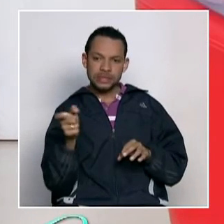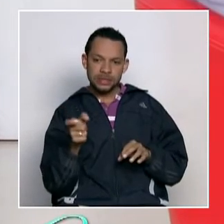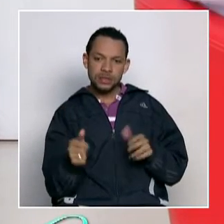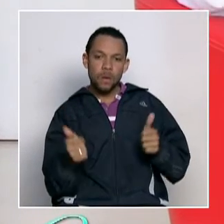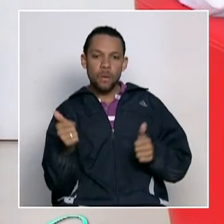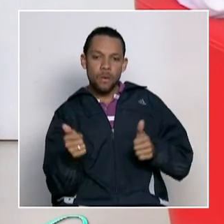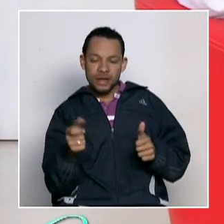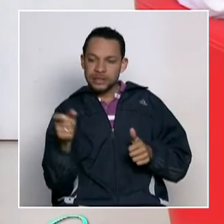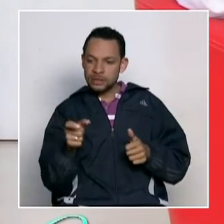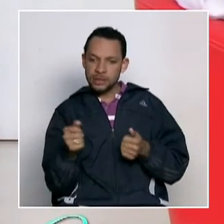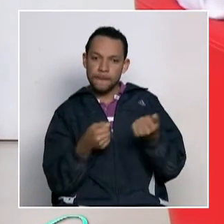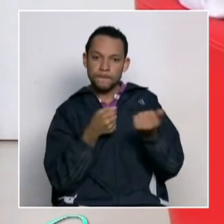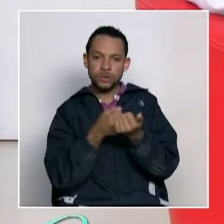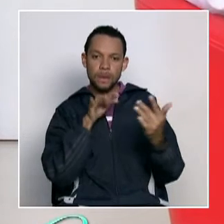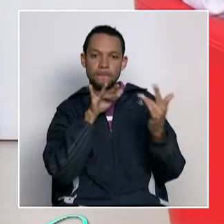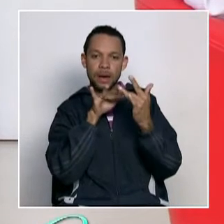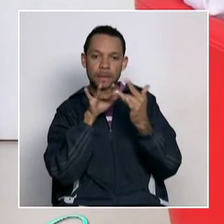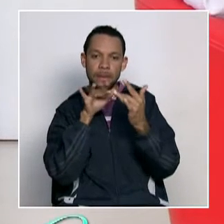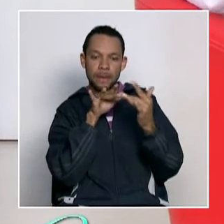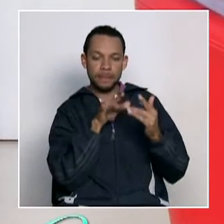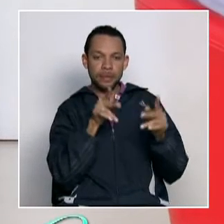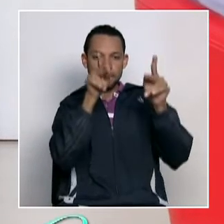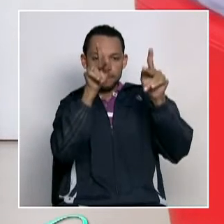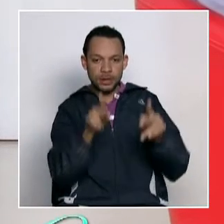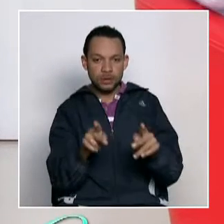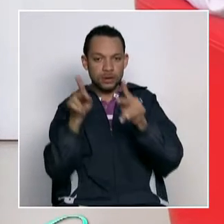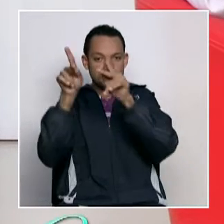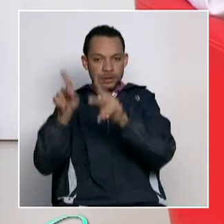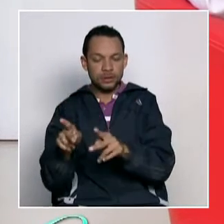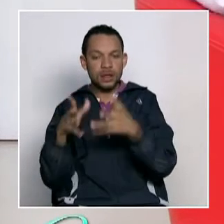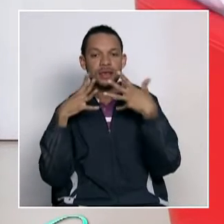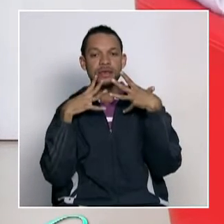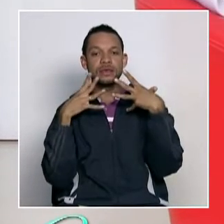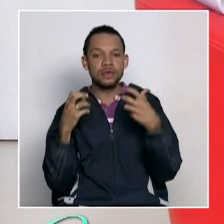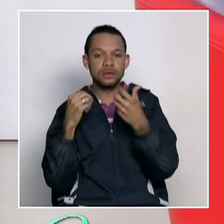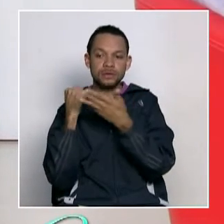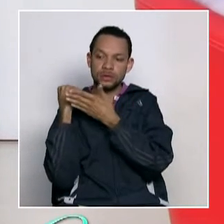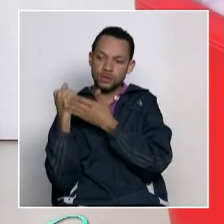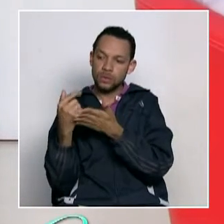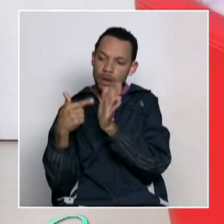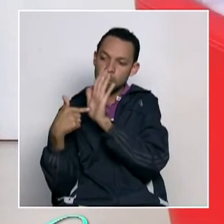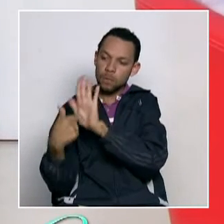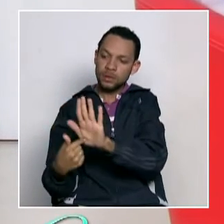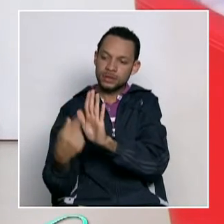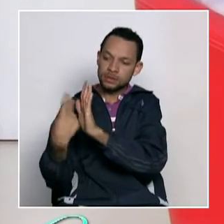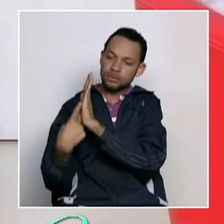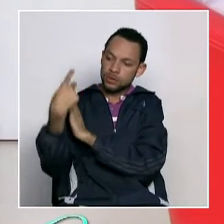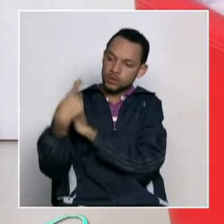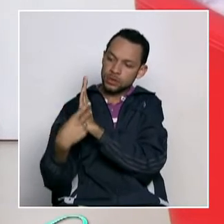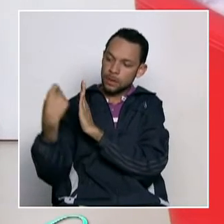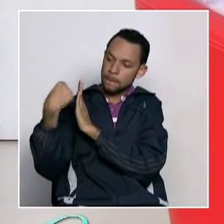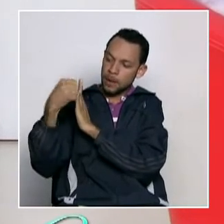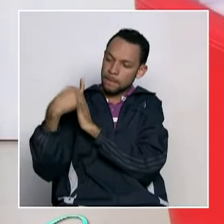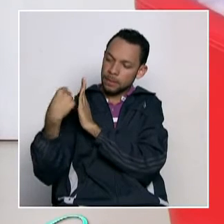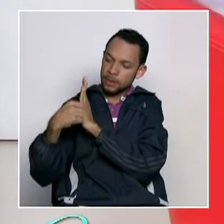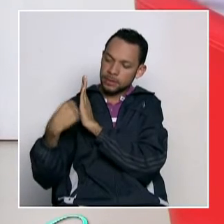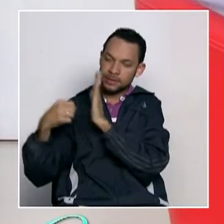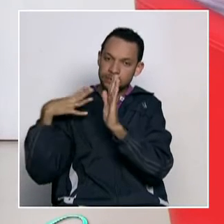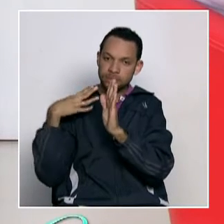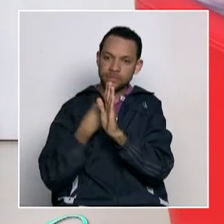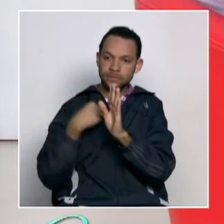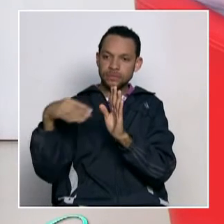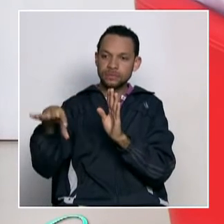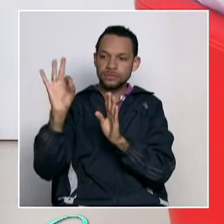el adecuado para cada paciente. Y este es un caso clínico que quiero mostrarles cómo nosotros seleccionamos el material y